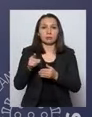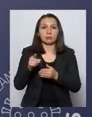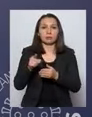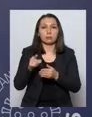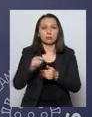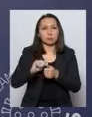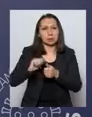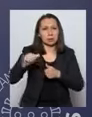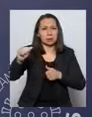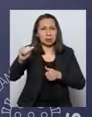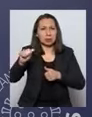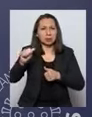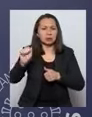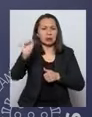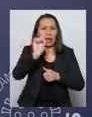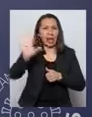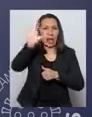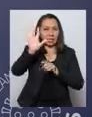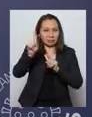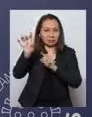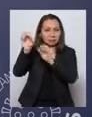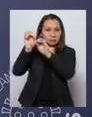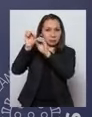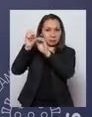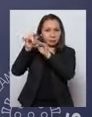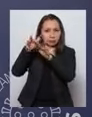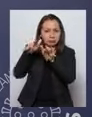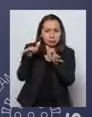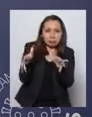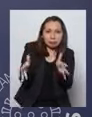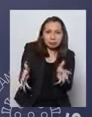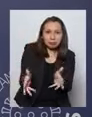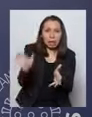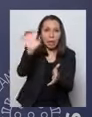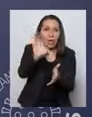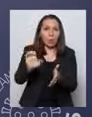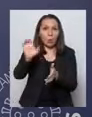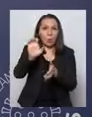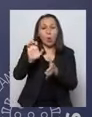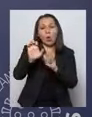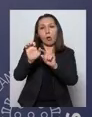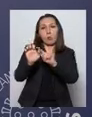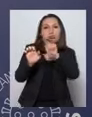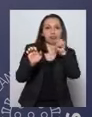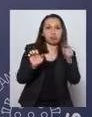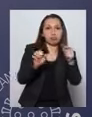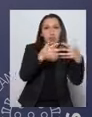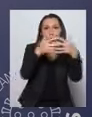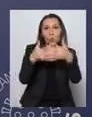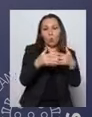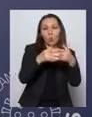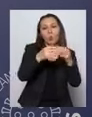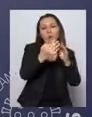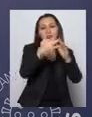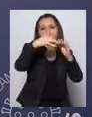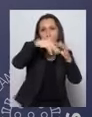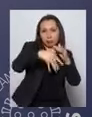lejano oriente que se desplazó rápidamente europa europa eeuu y después